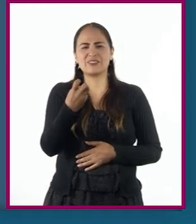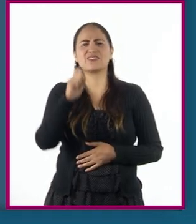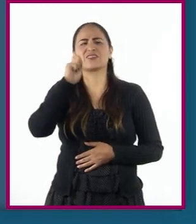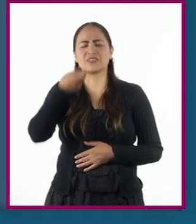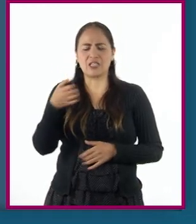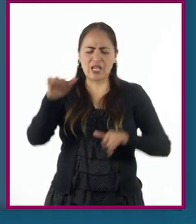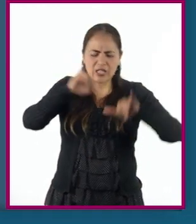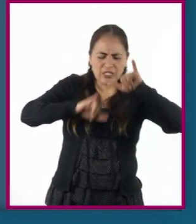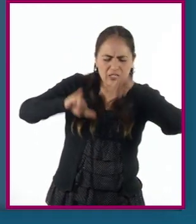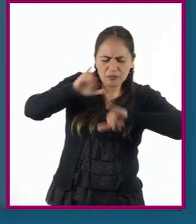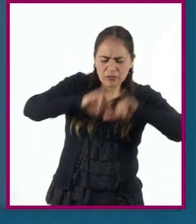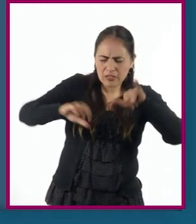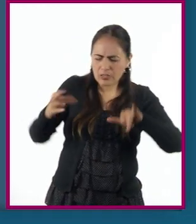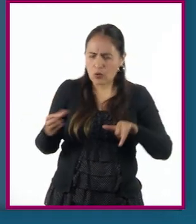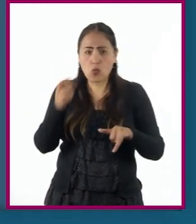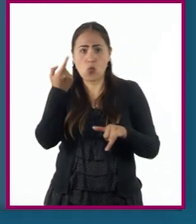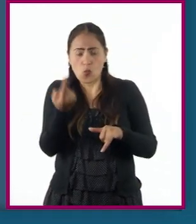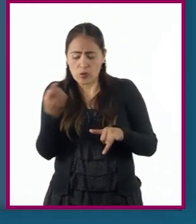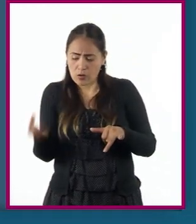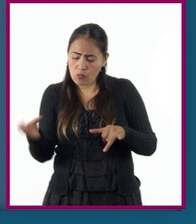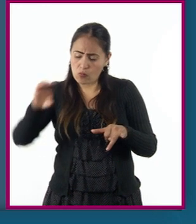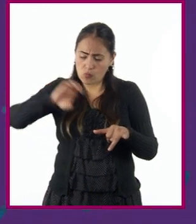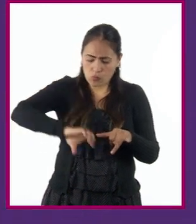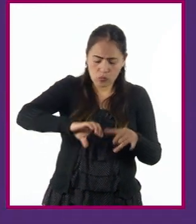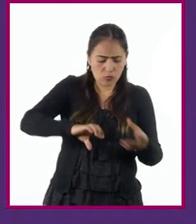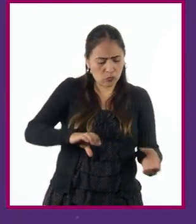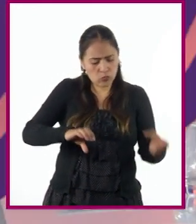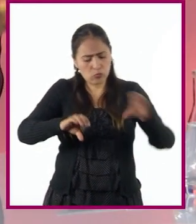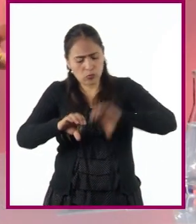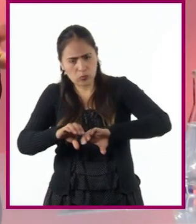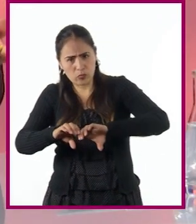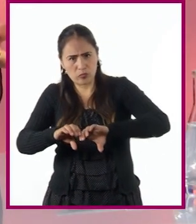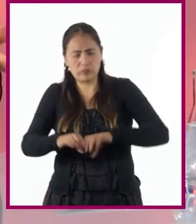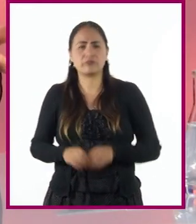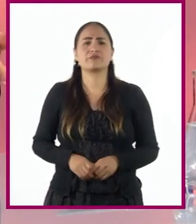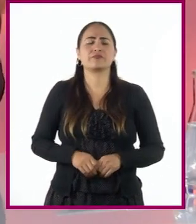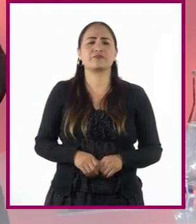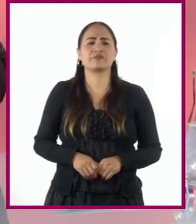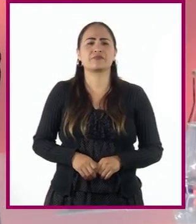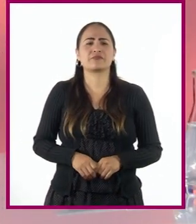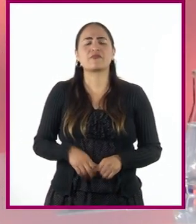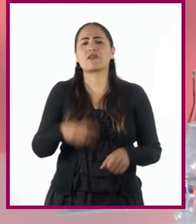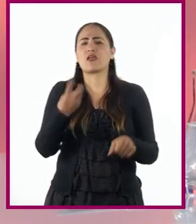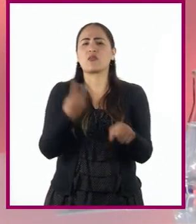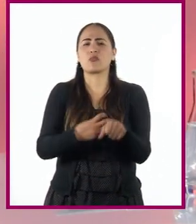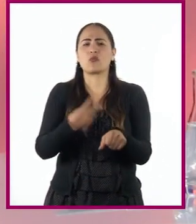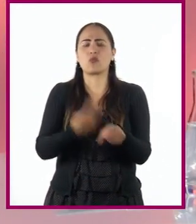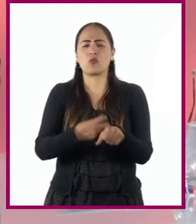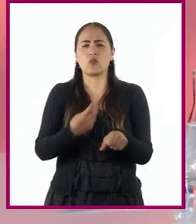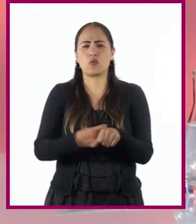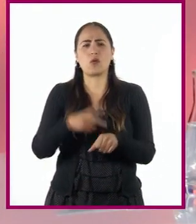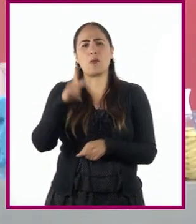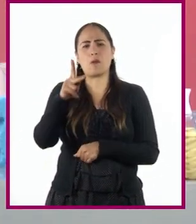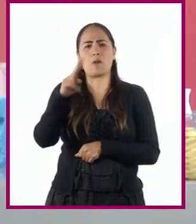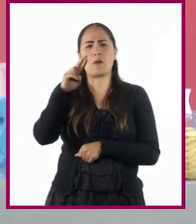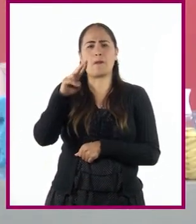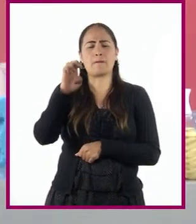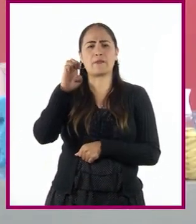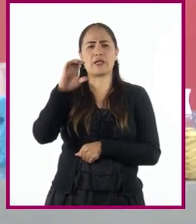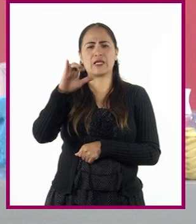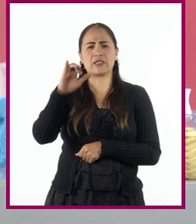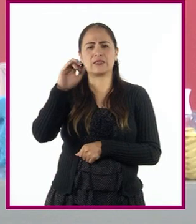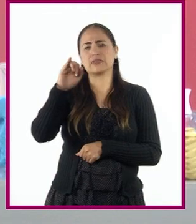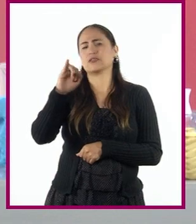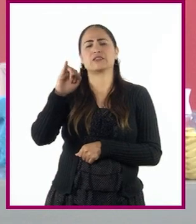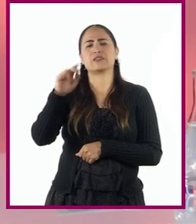una sustancia con otra que está presente en una disolución acuosa, se forma un sólido al que se le denomina precipitado, debido a que en